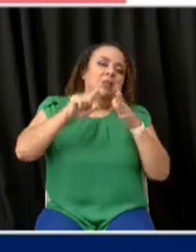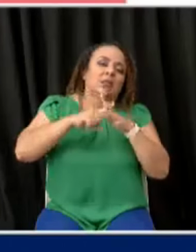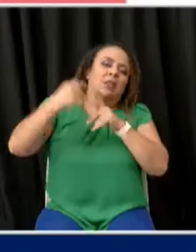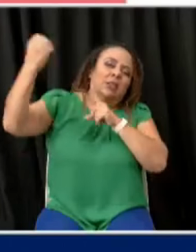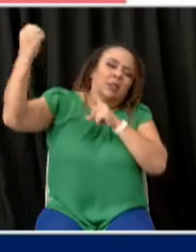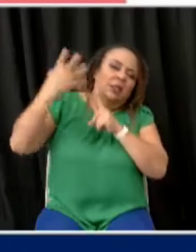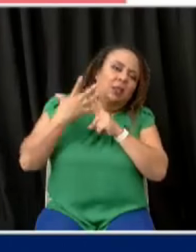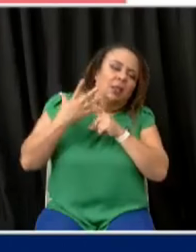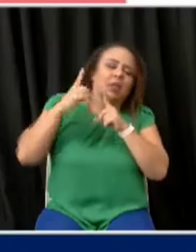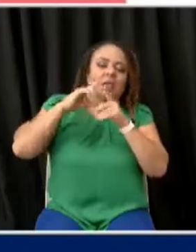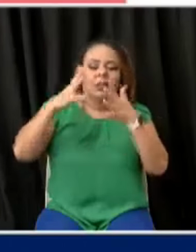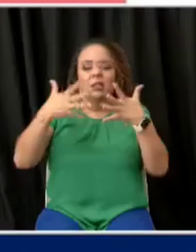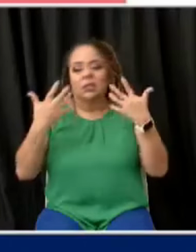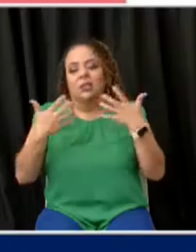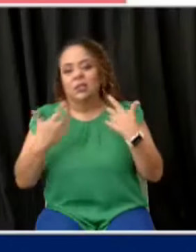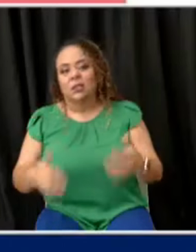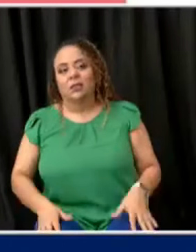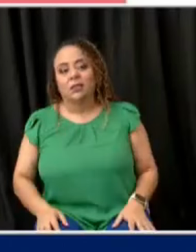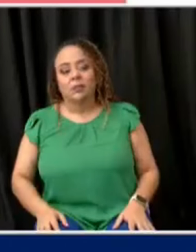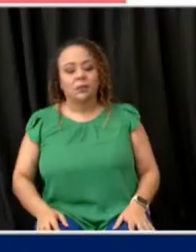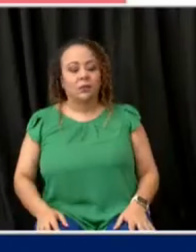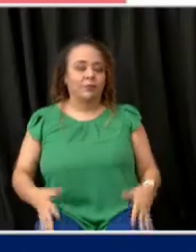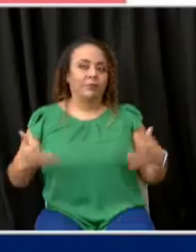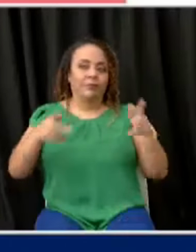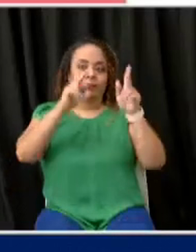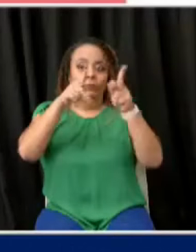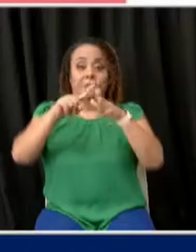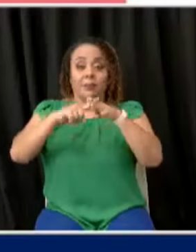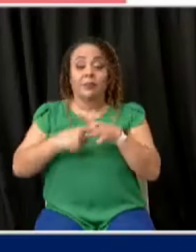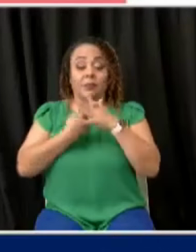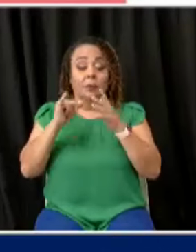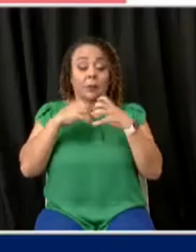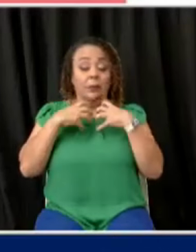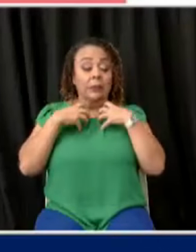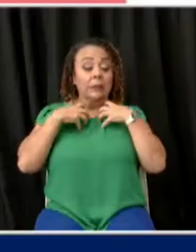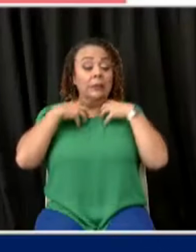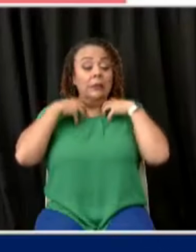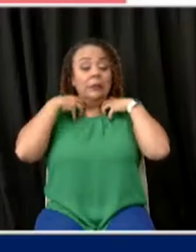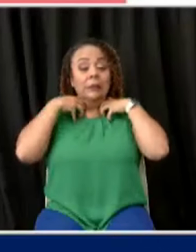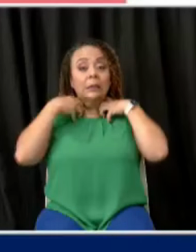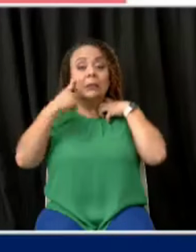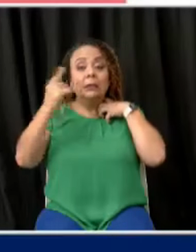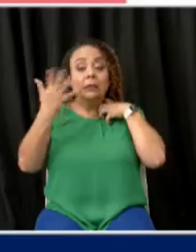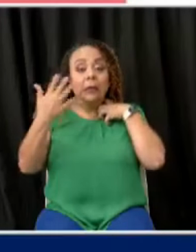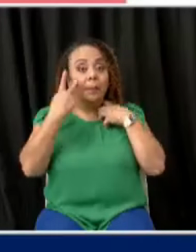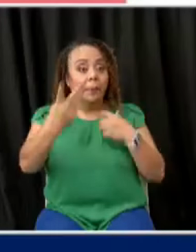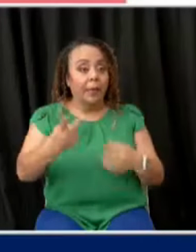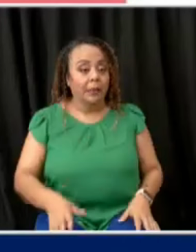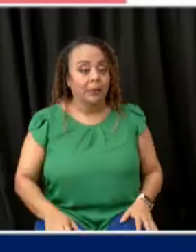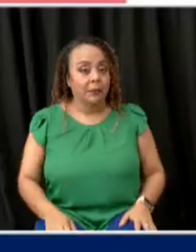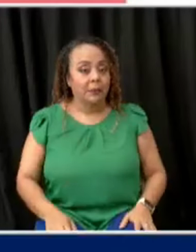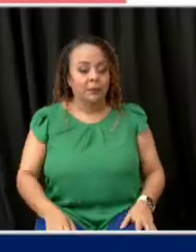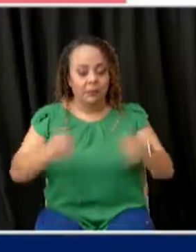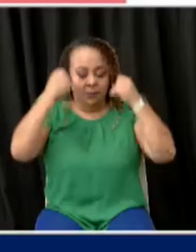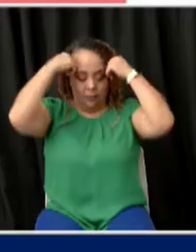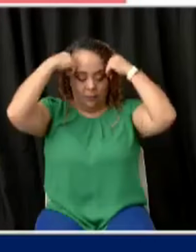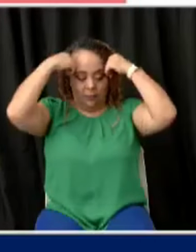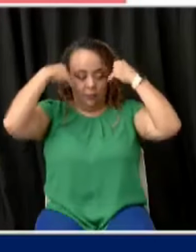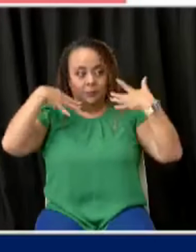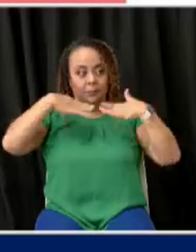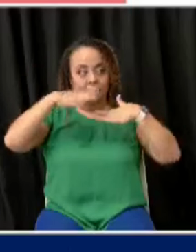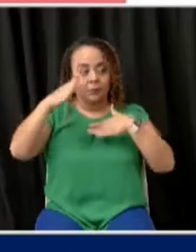soleada, empezó el ambiente caliente y qué sé yo, y la persona empezó a estresarse por calor. Vean ustedes cómo la sudoración aumenta,